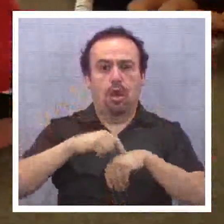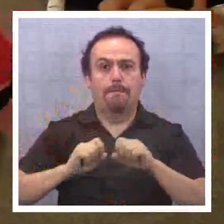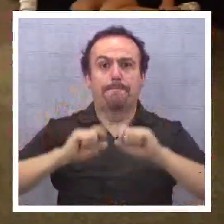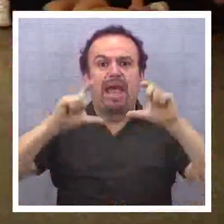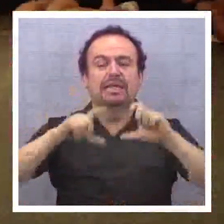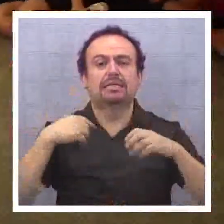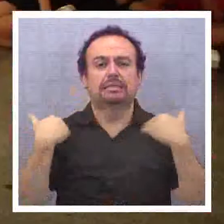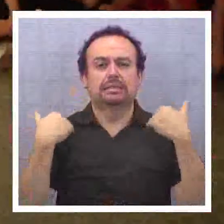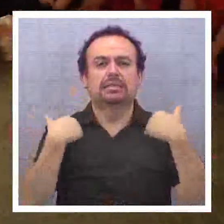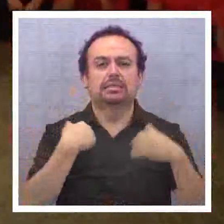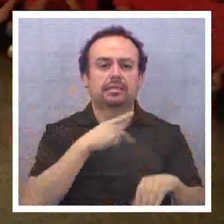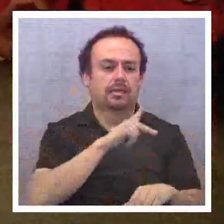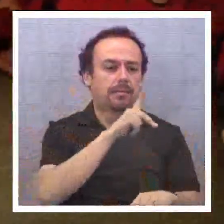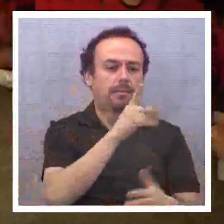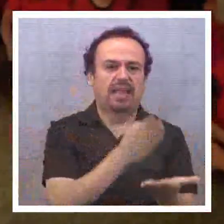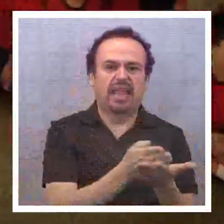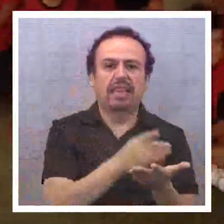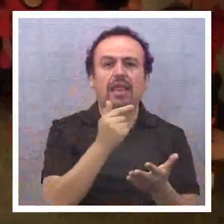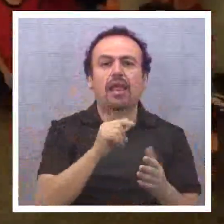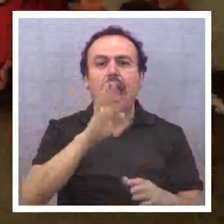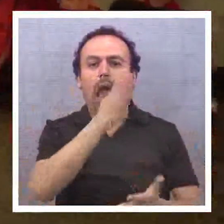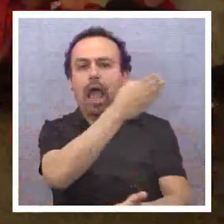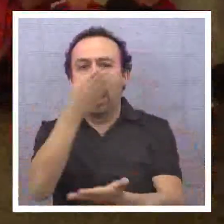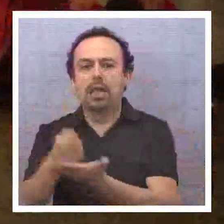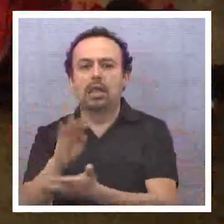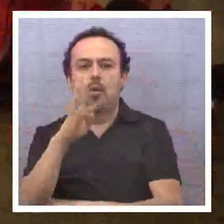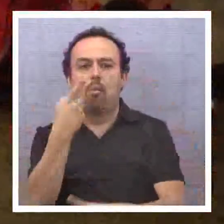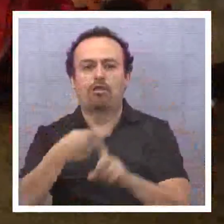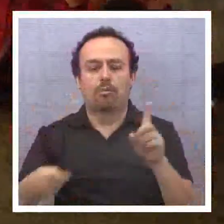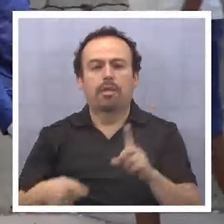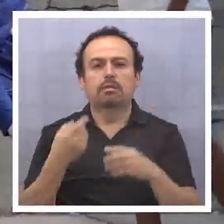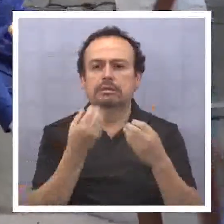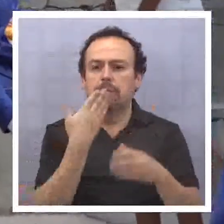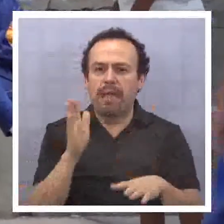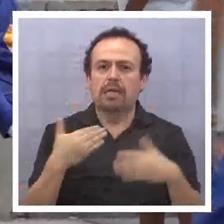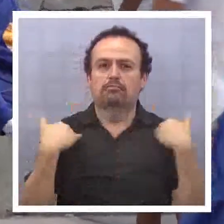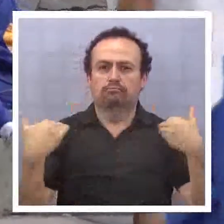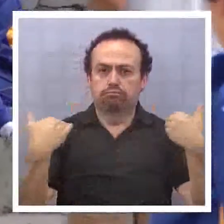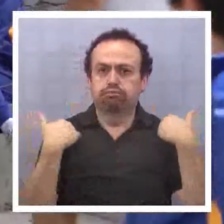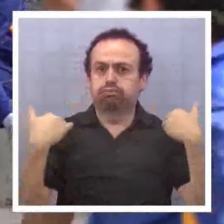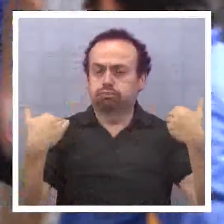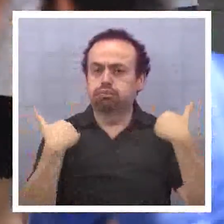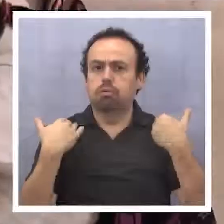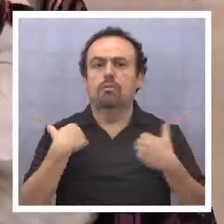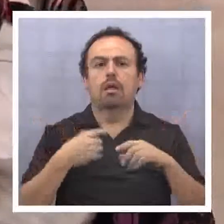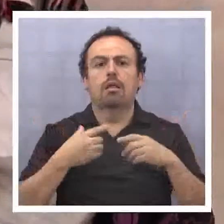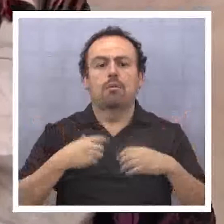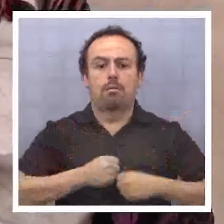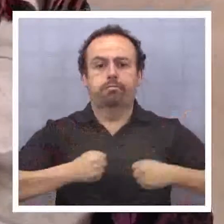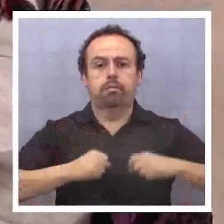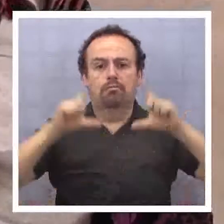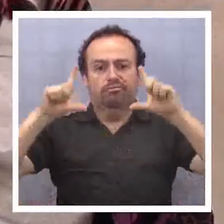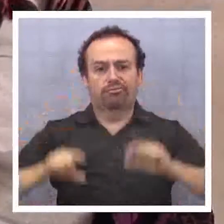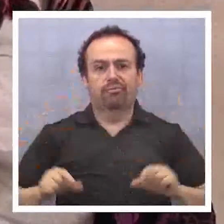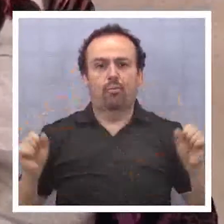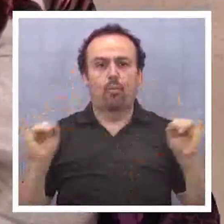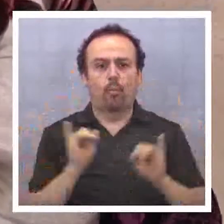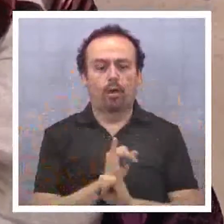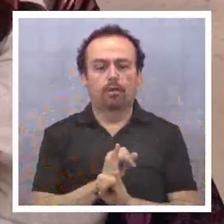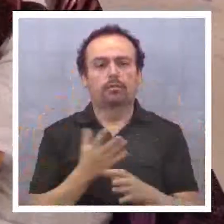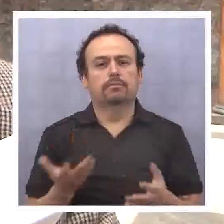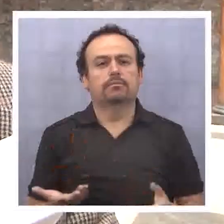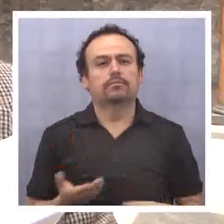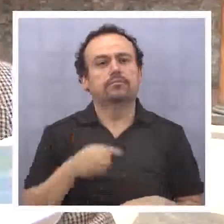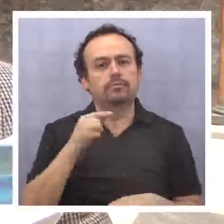desde pre kinder a cuarto medio como una forma de paliar El problema también hemos tomado la medida de que